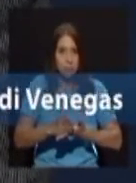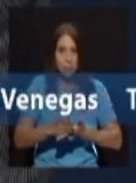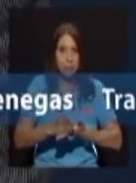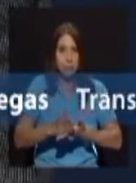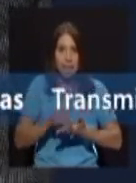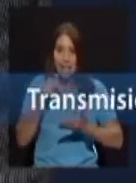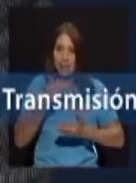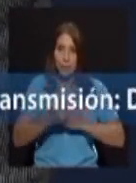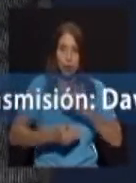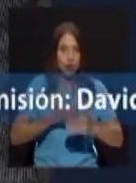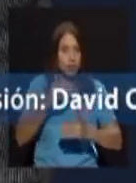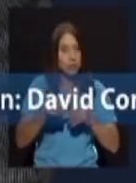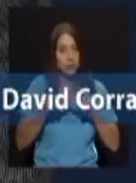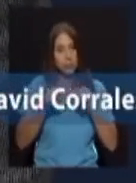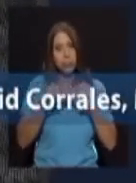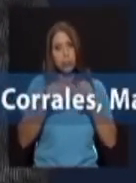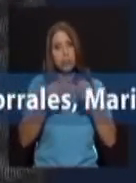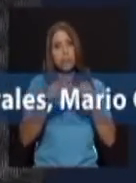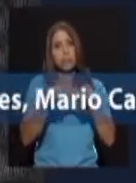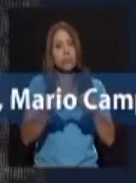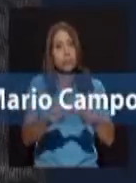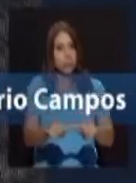Este proceso es algo que va a durar